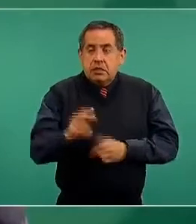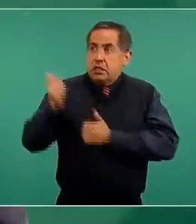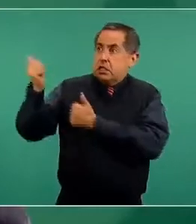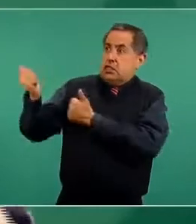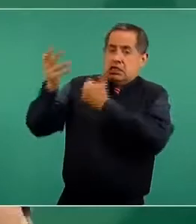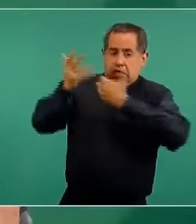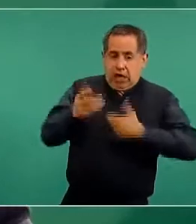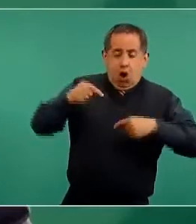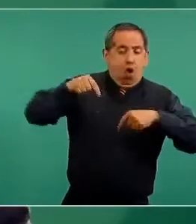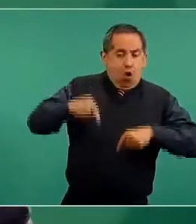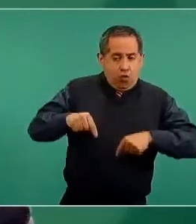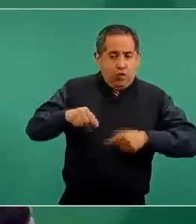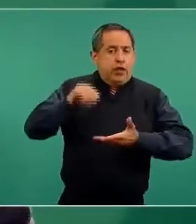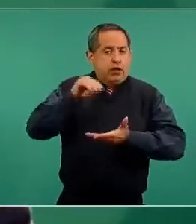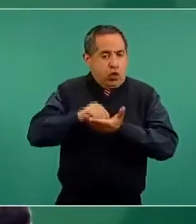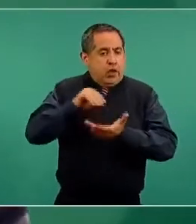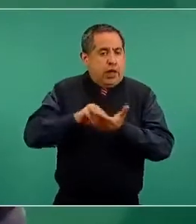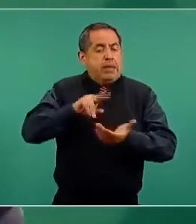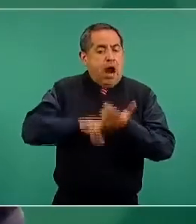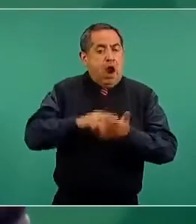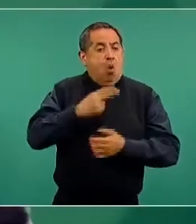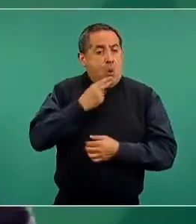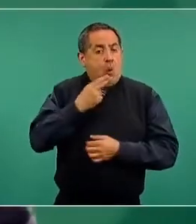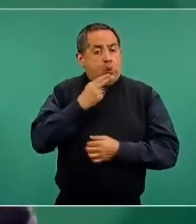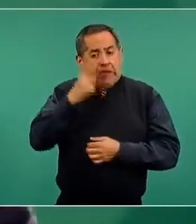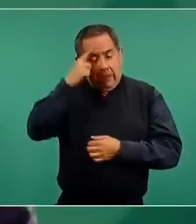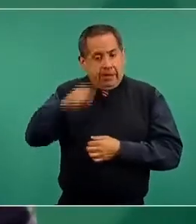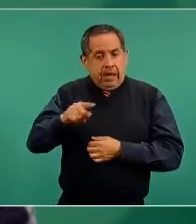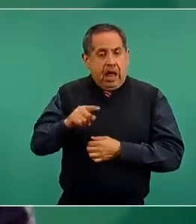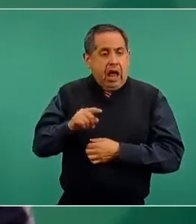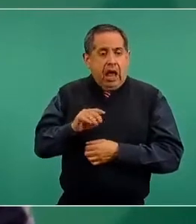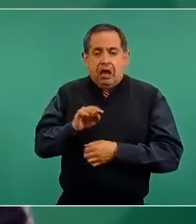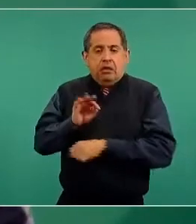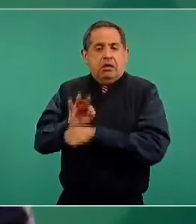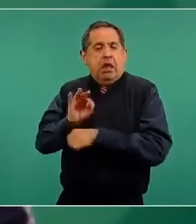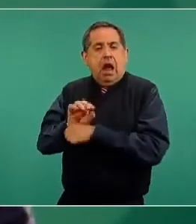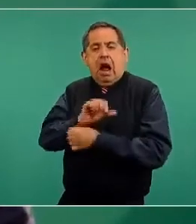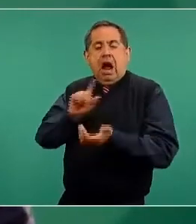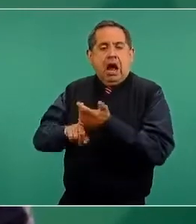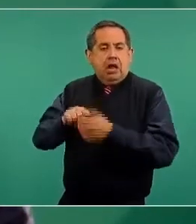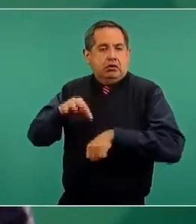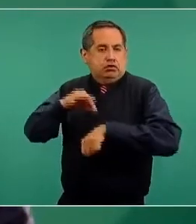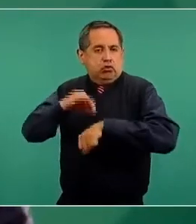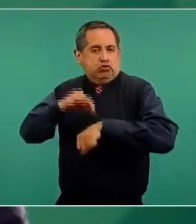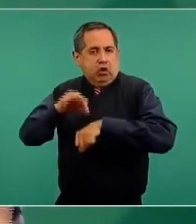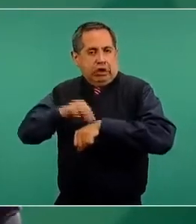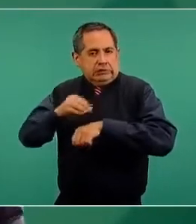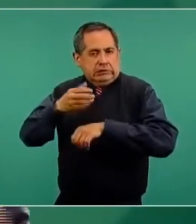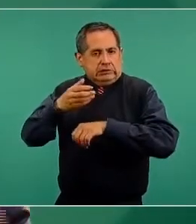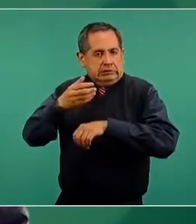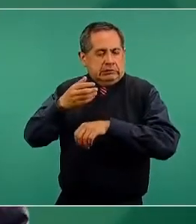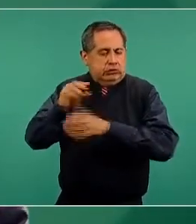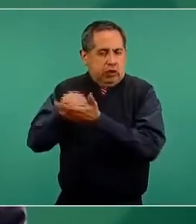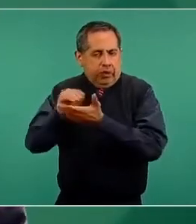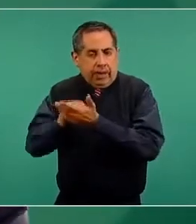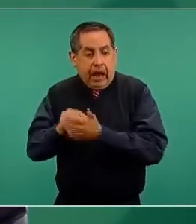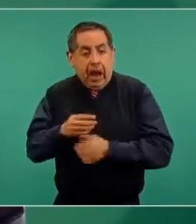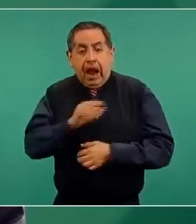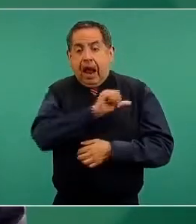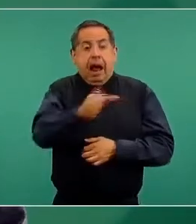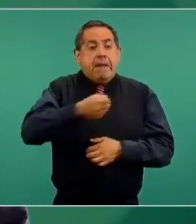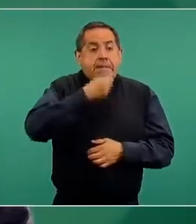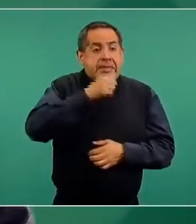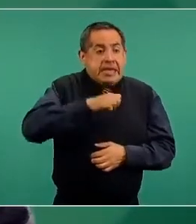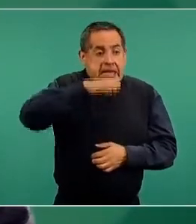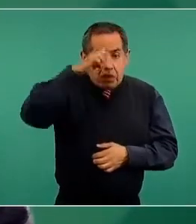hoy todavía se va a seguir utilizando para proteger a las y los trabajadores de la salud. Todavía no empezará